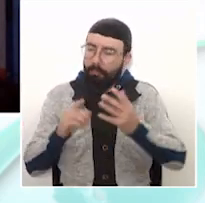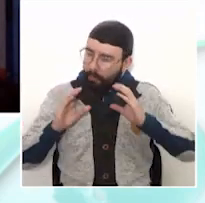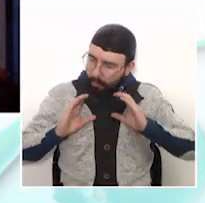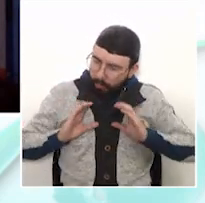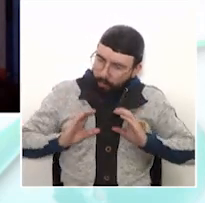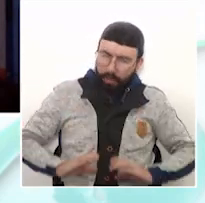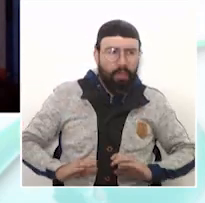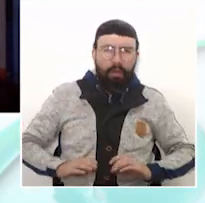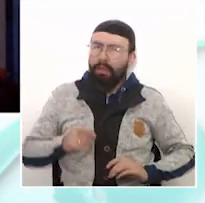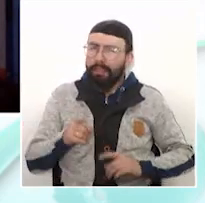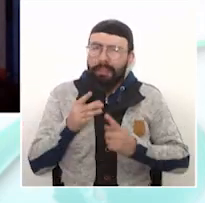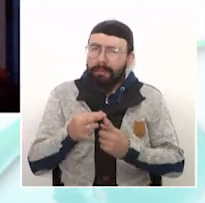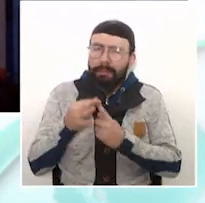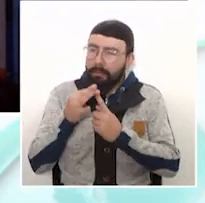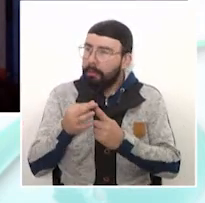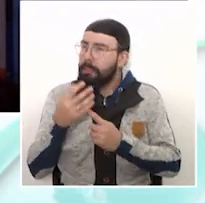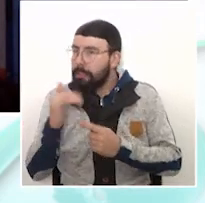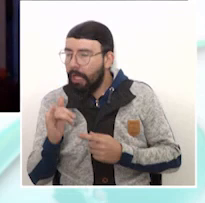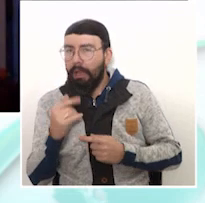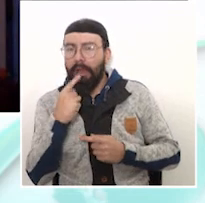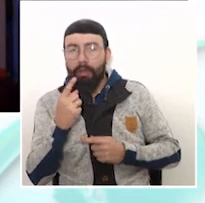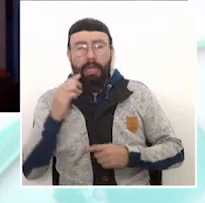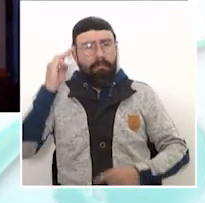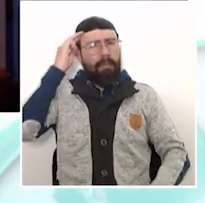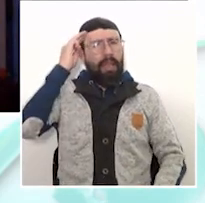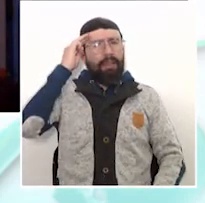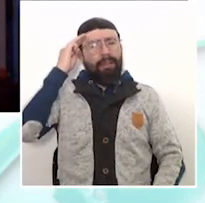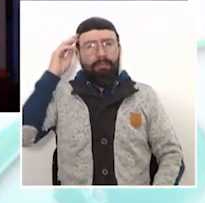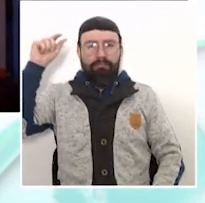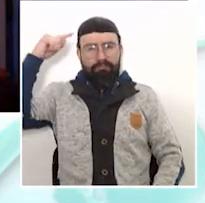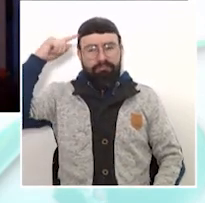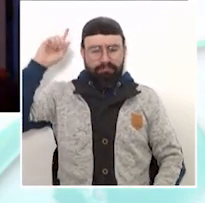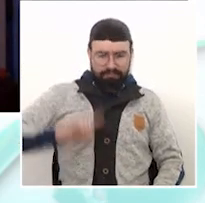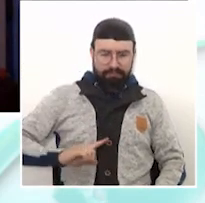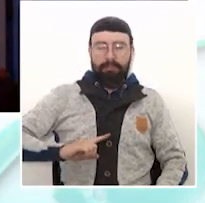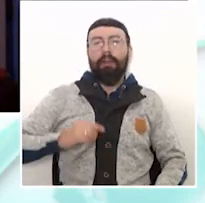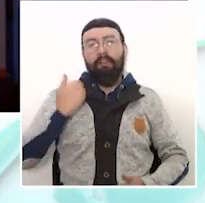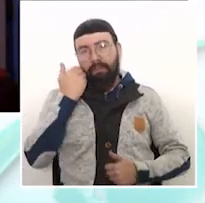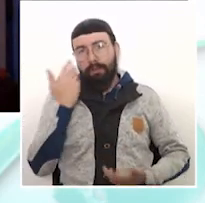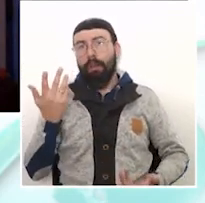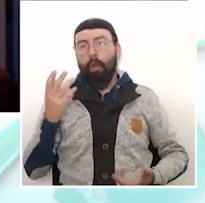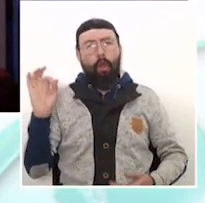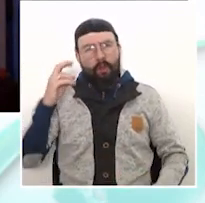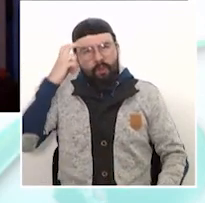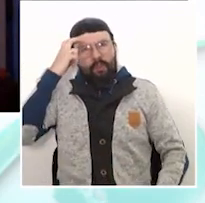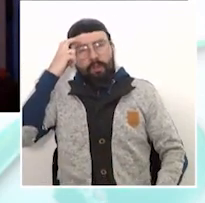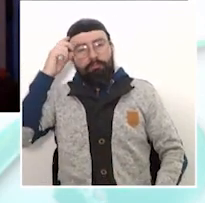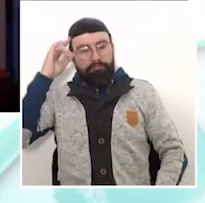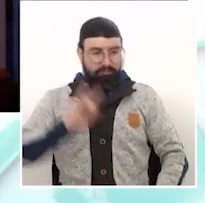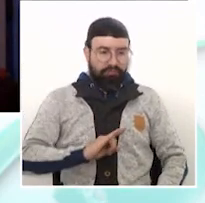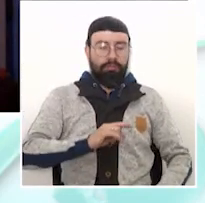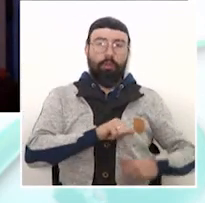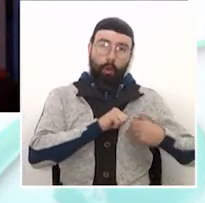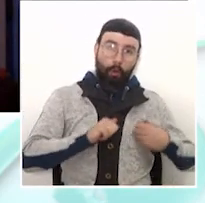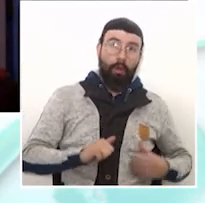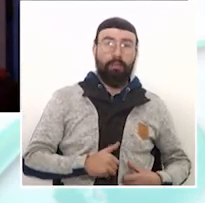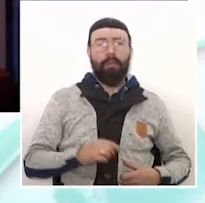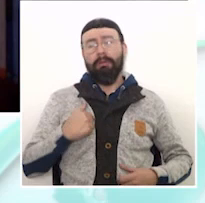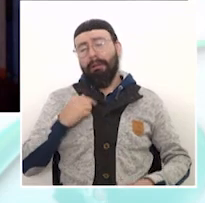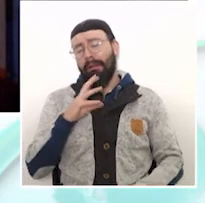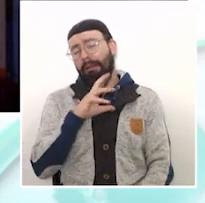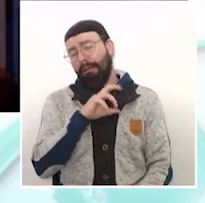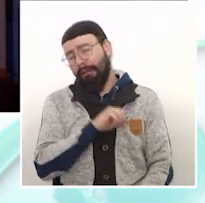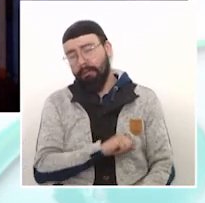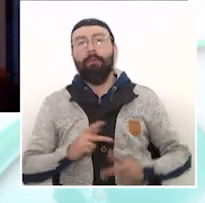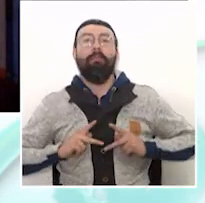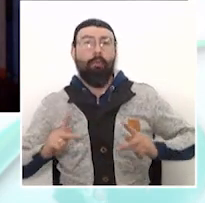donde ya hemos hablado de la somatización, cómo una rabia profunda puede alterar mi corazón, una melancolía, mis pulmones. La